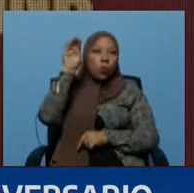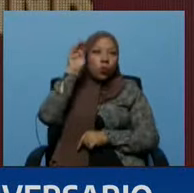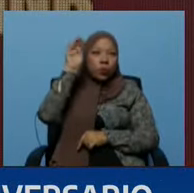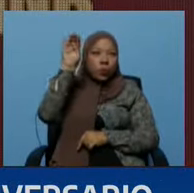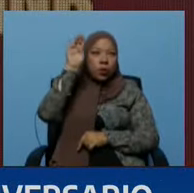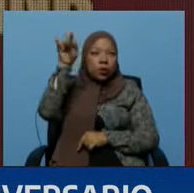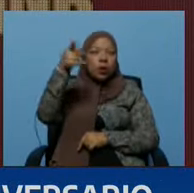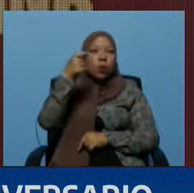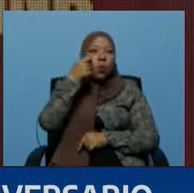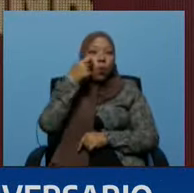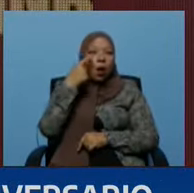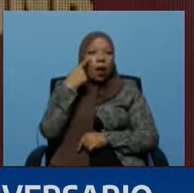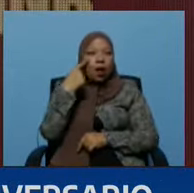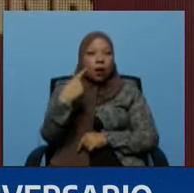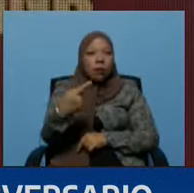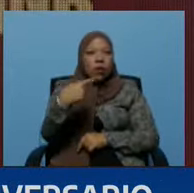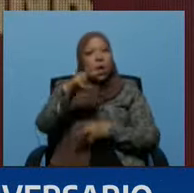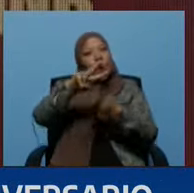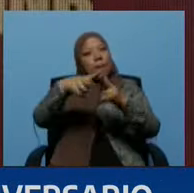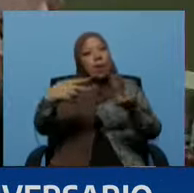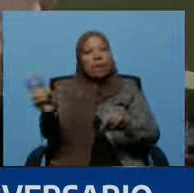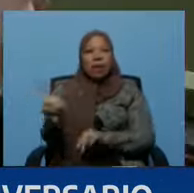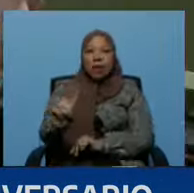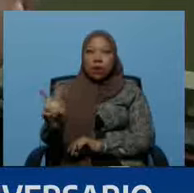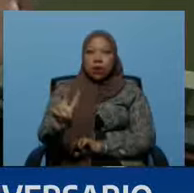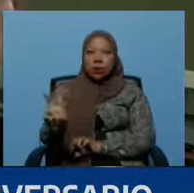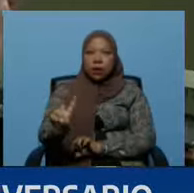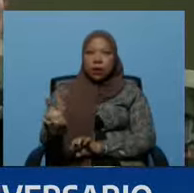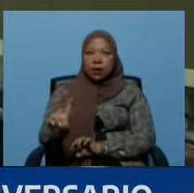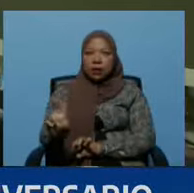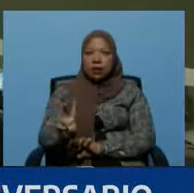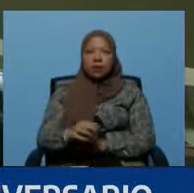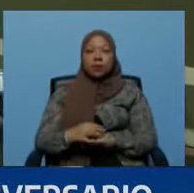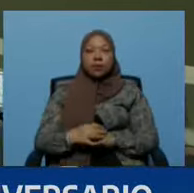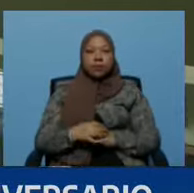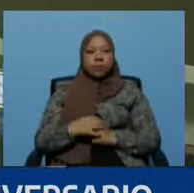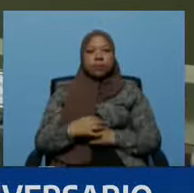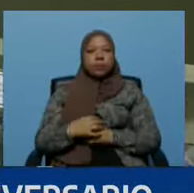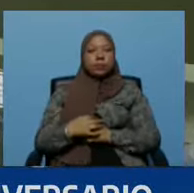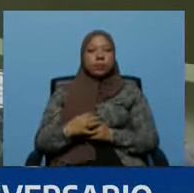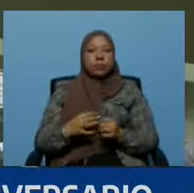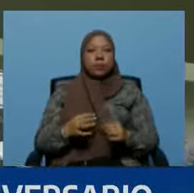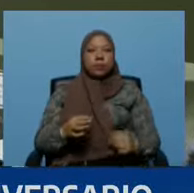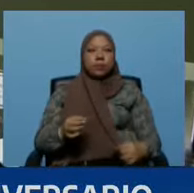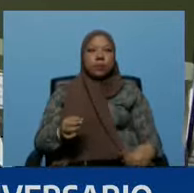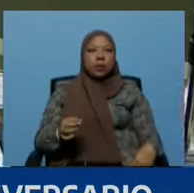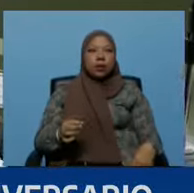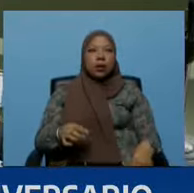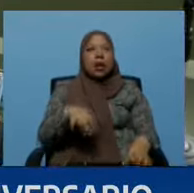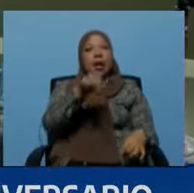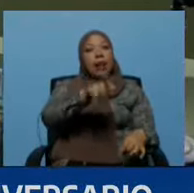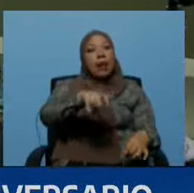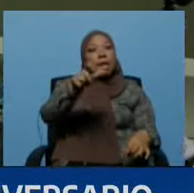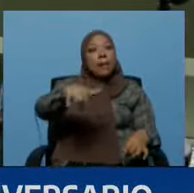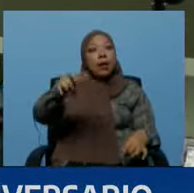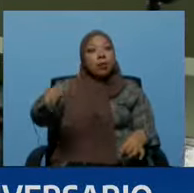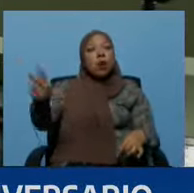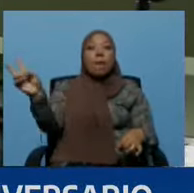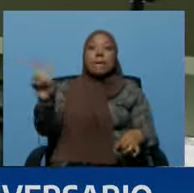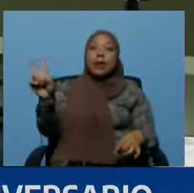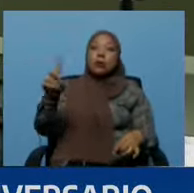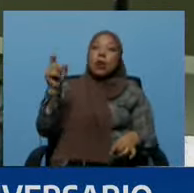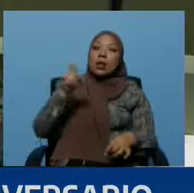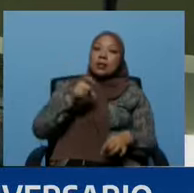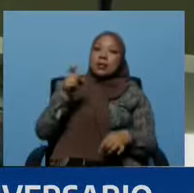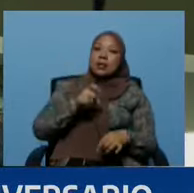horizonte, por la paz del país y porque sigamos nosotros con la agenda que Venezuela